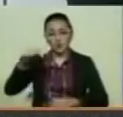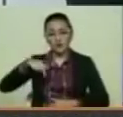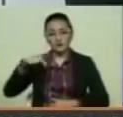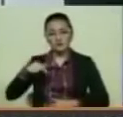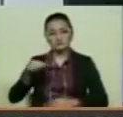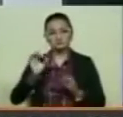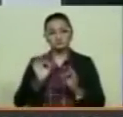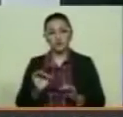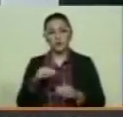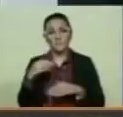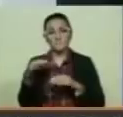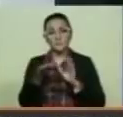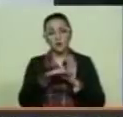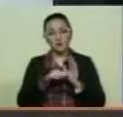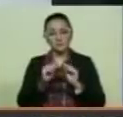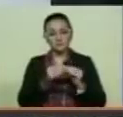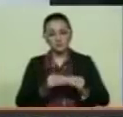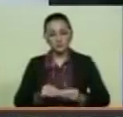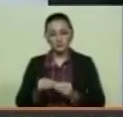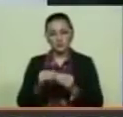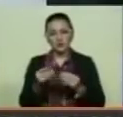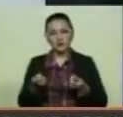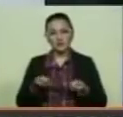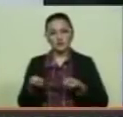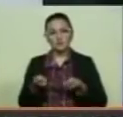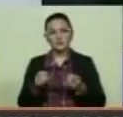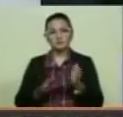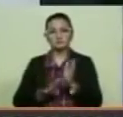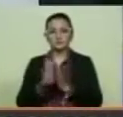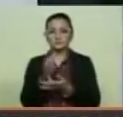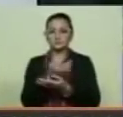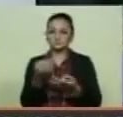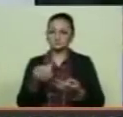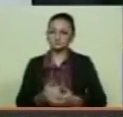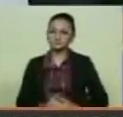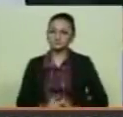consolidación de este programa de recuperación económica, crecimiento y prosperidad. Muchas gracias.